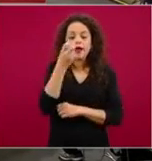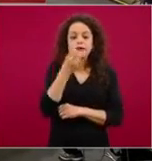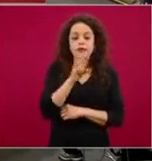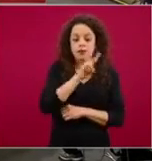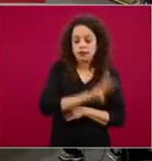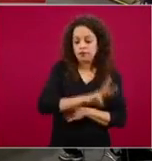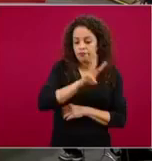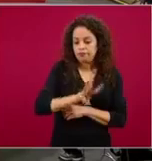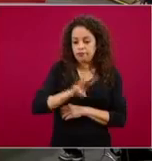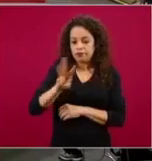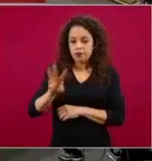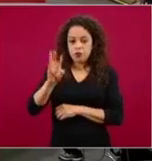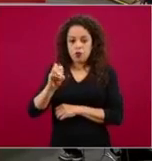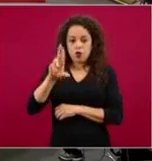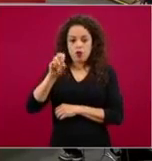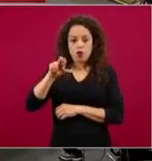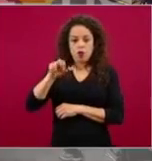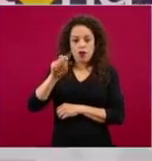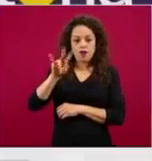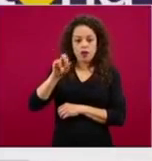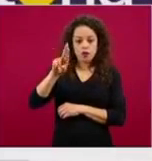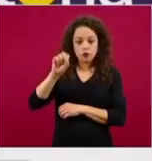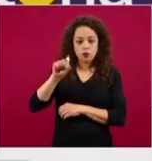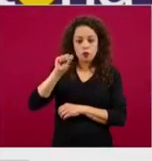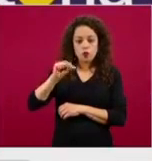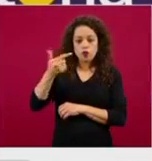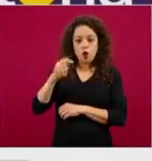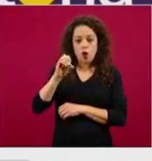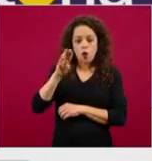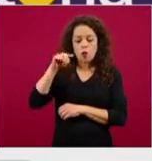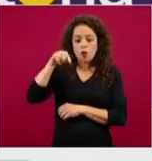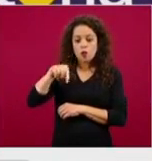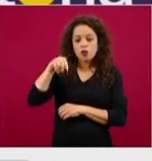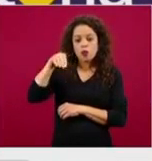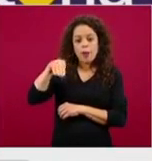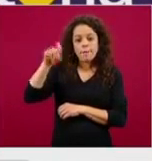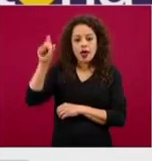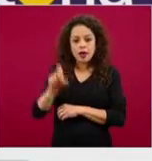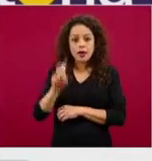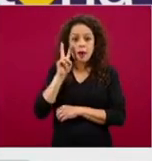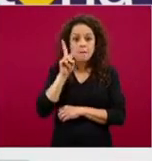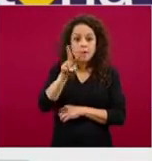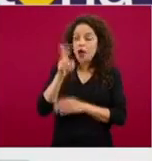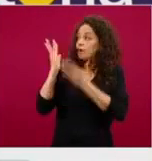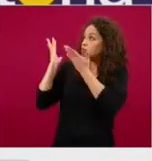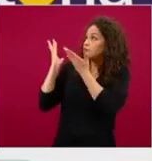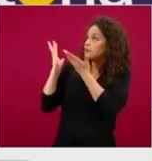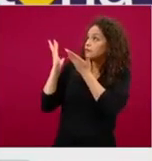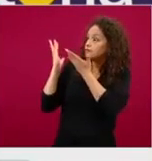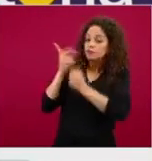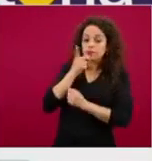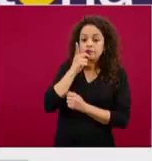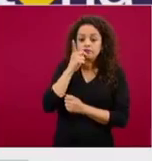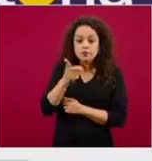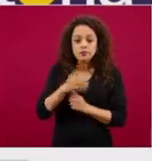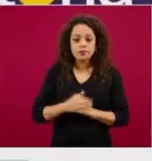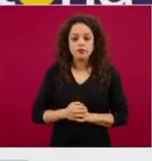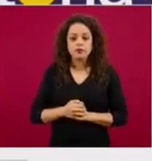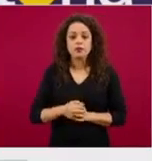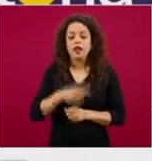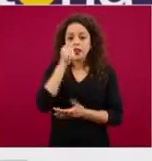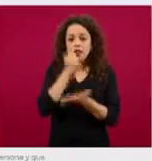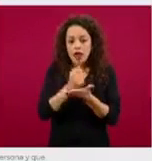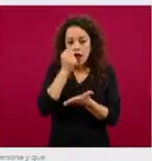coronavirus.gov.mx y van a ver ustedes que aquí aparece terapia respiratoria y si le damos clic, por